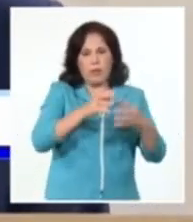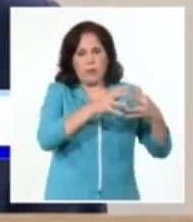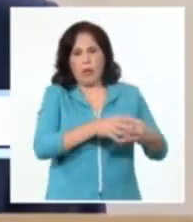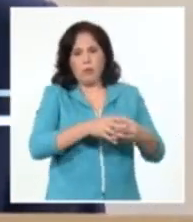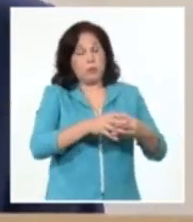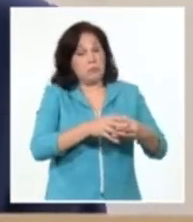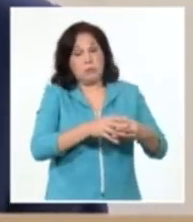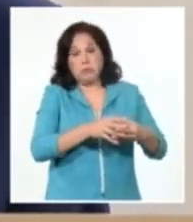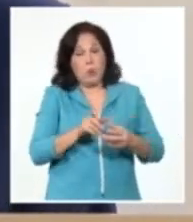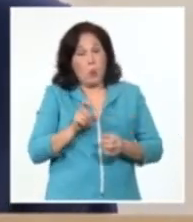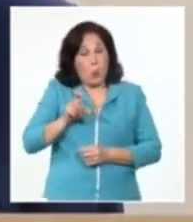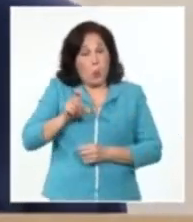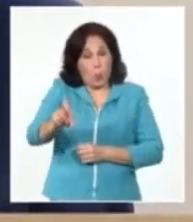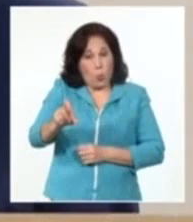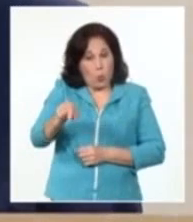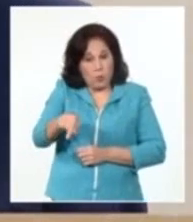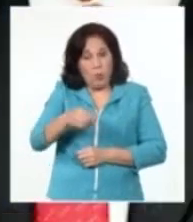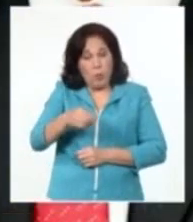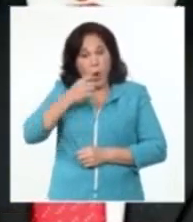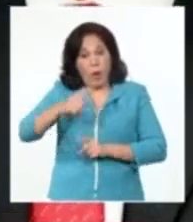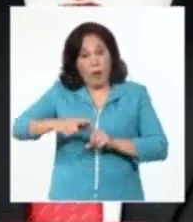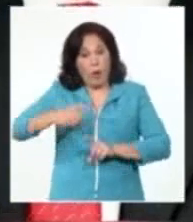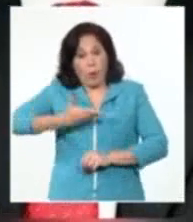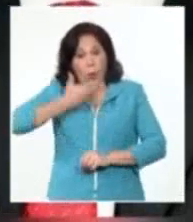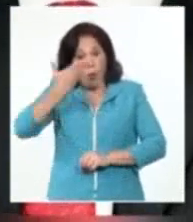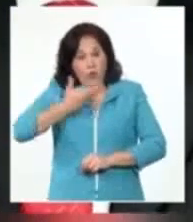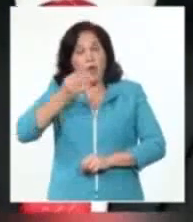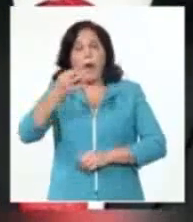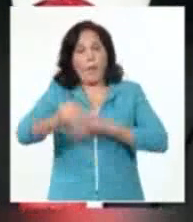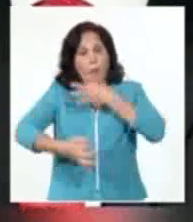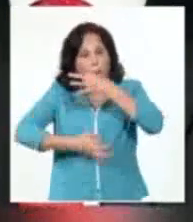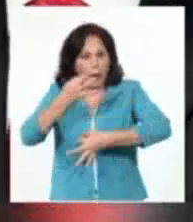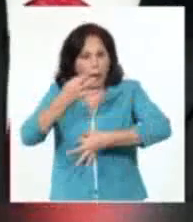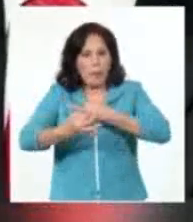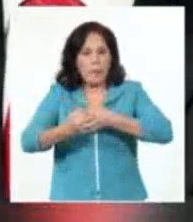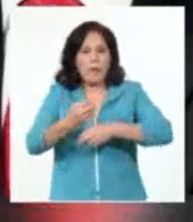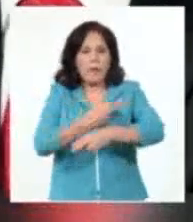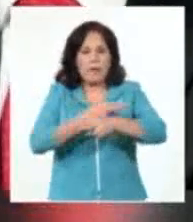En los minutos finales de este noticiero transmitiremos íntegramente sus palabras.